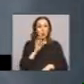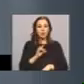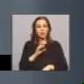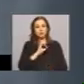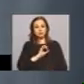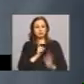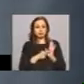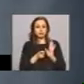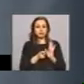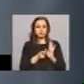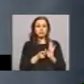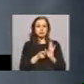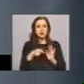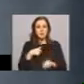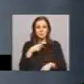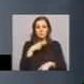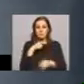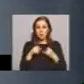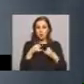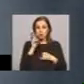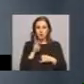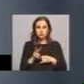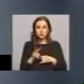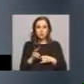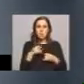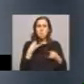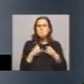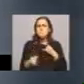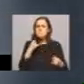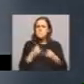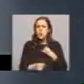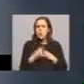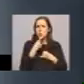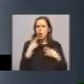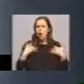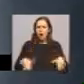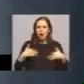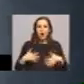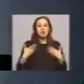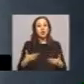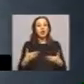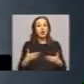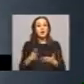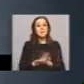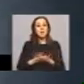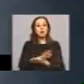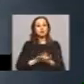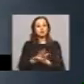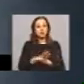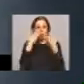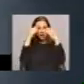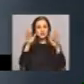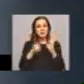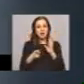Tal. A mí me parece muy peligroso, pero no peligroso, peligrosísimo. Es decir, yo creo que están temblando ahora mismo los pilares de la